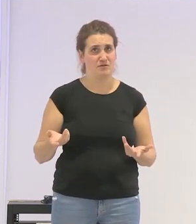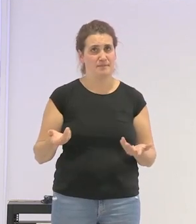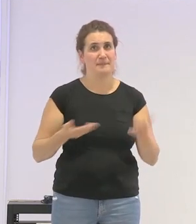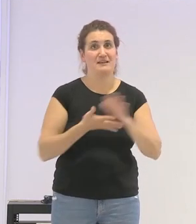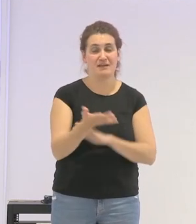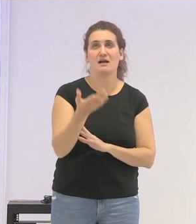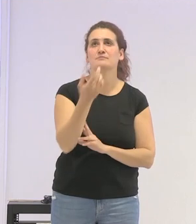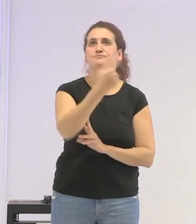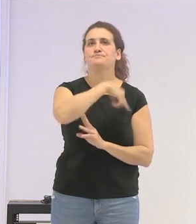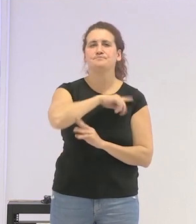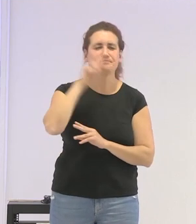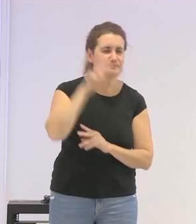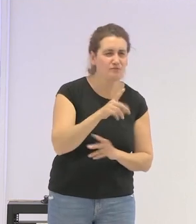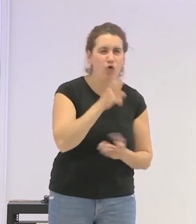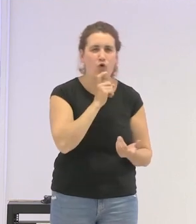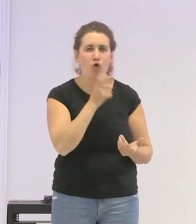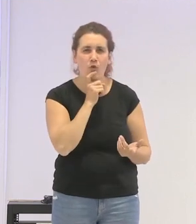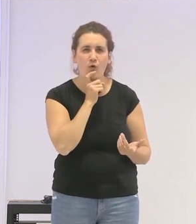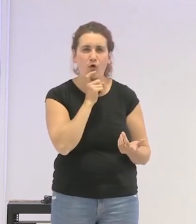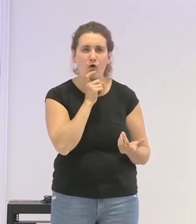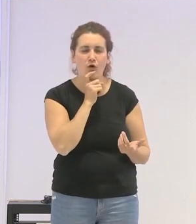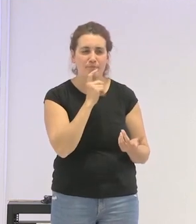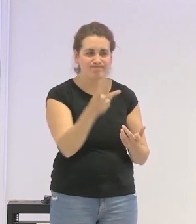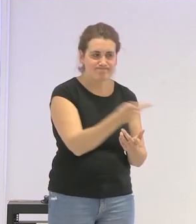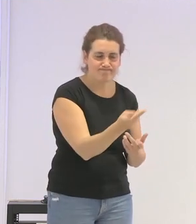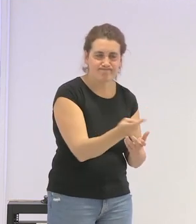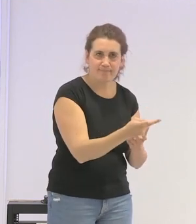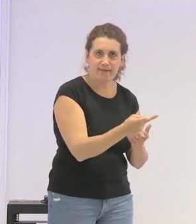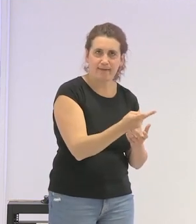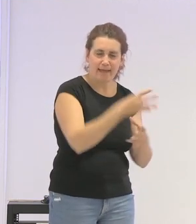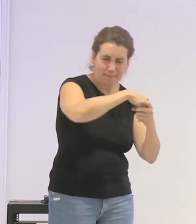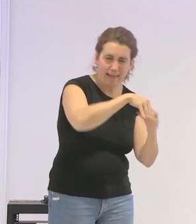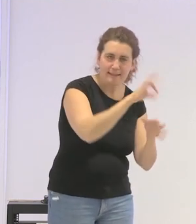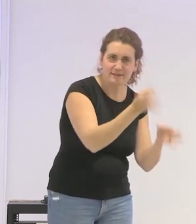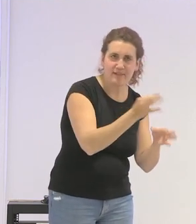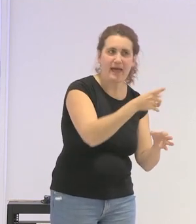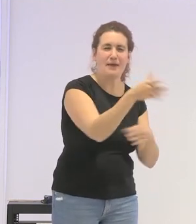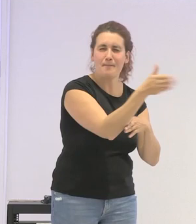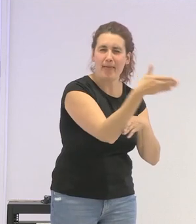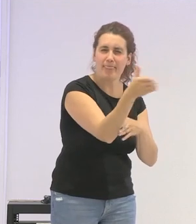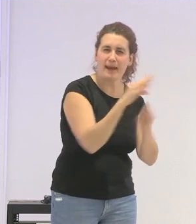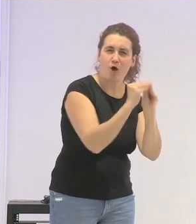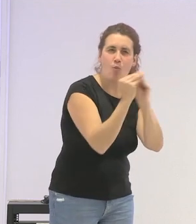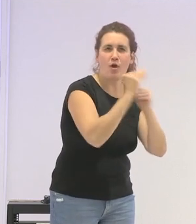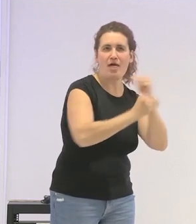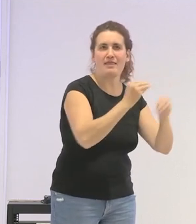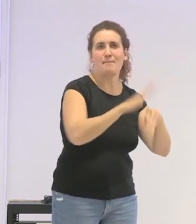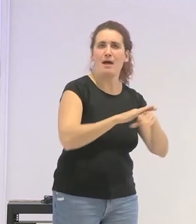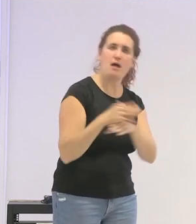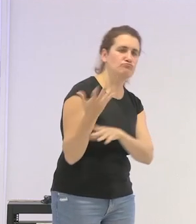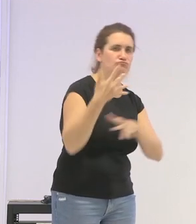están imbricadas, ¿no? Y hacer una bandera común para empujar estas cuestiones, ¿no? Entonces, bueno, de alguna